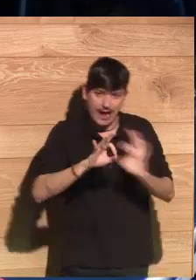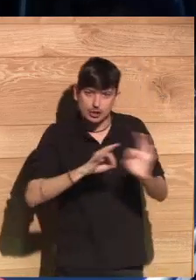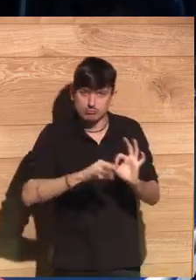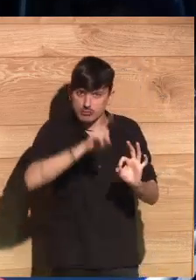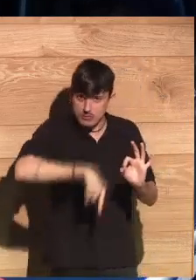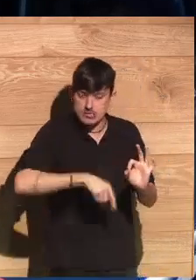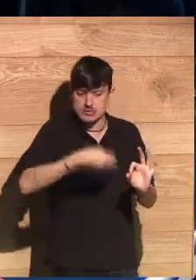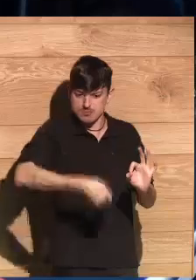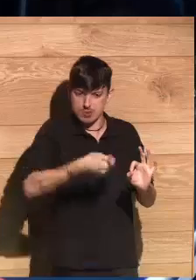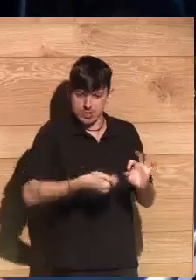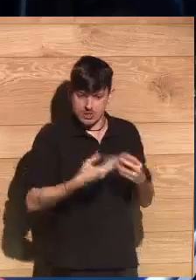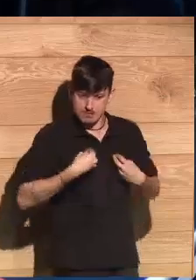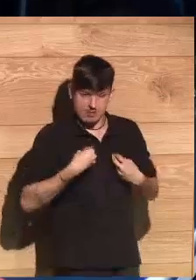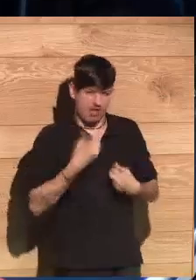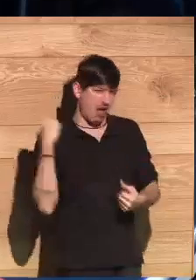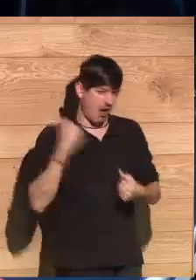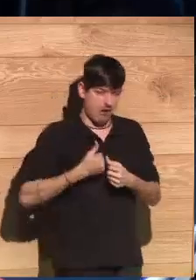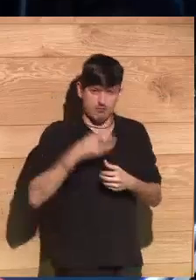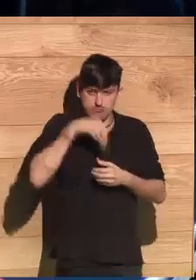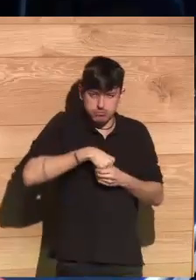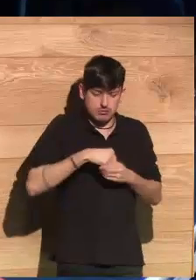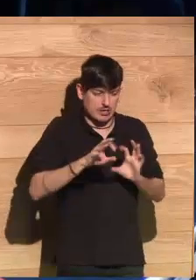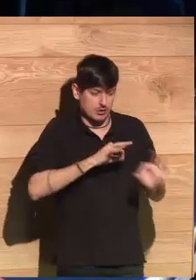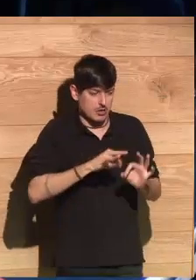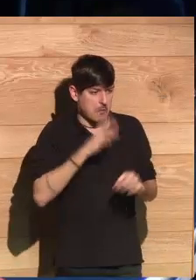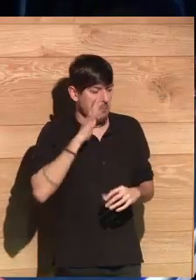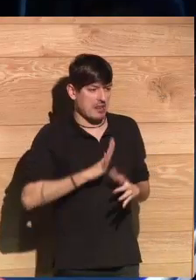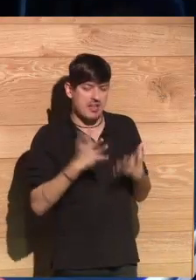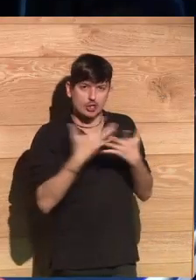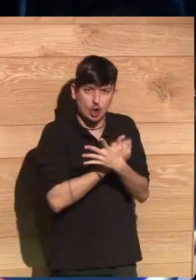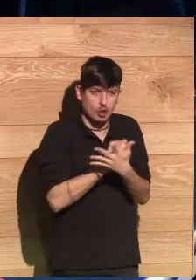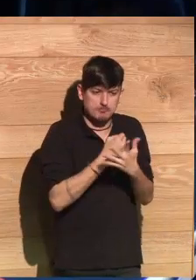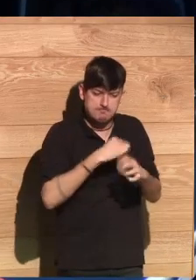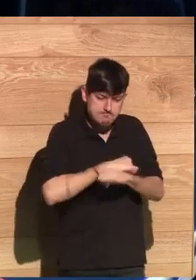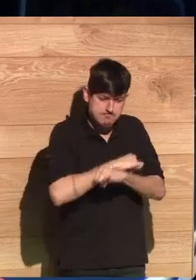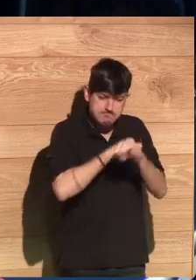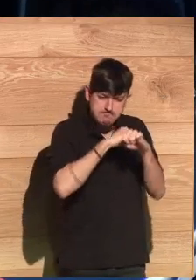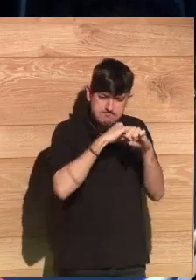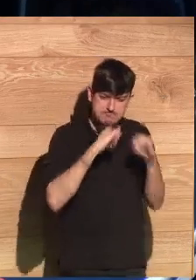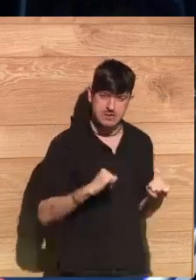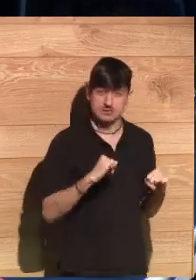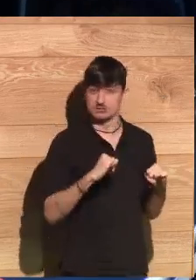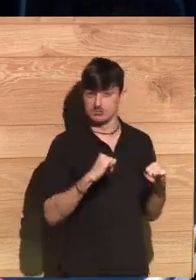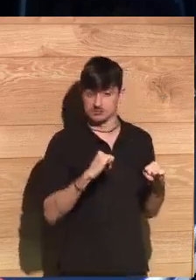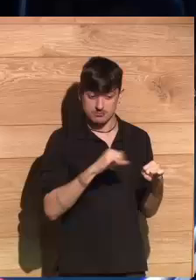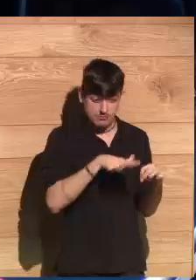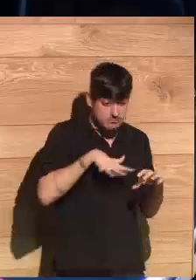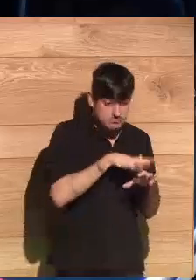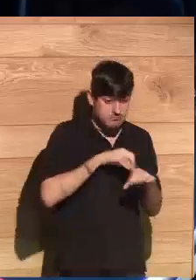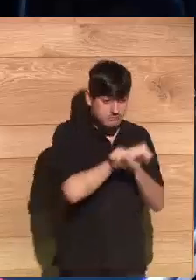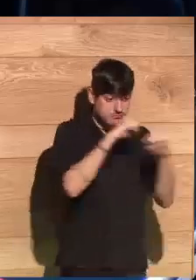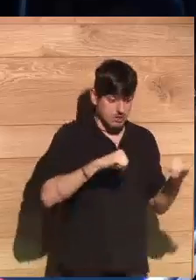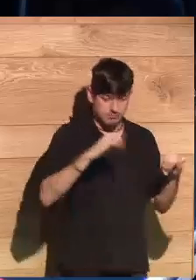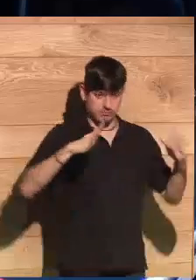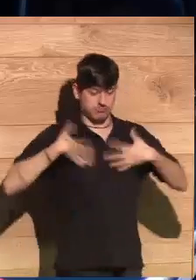en determinado momento de mi vida, y cuando ya parecía que todo se maceraba, que todo se asentaba en un mismo lugar, apareció